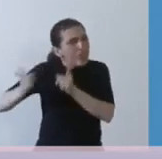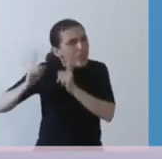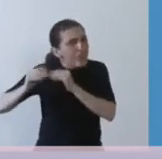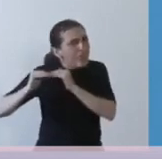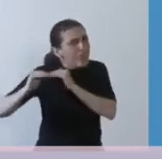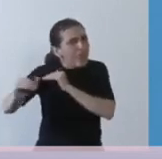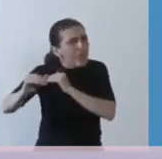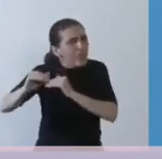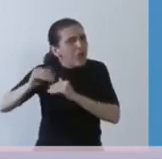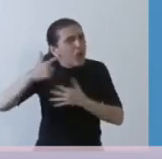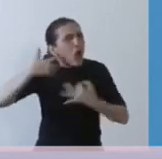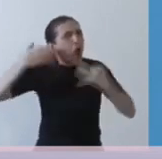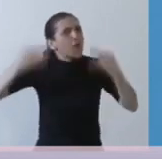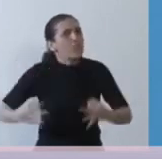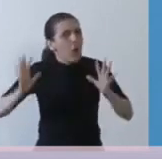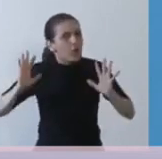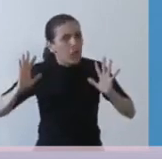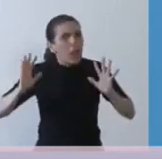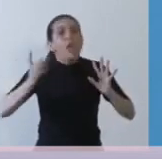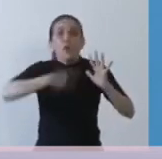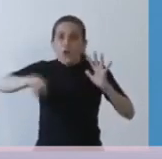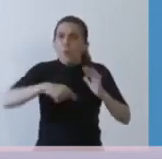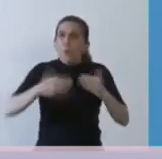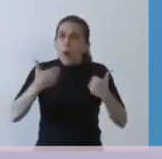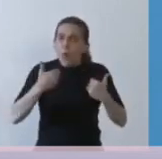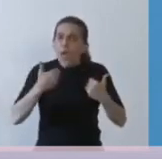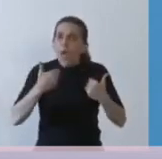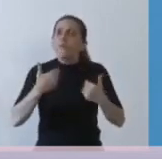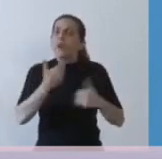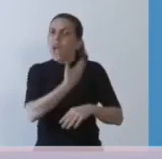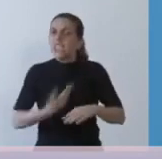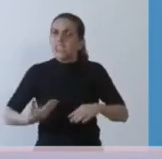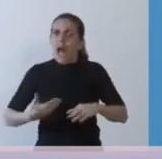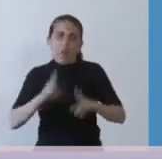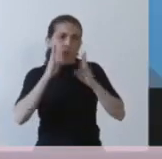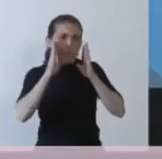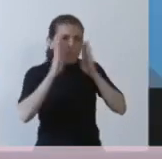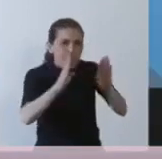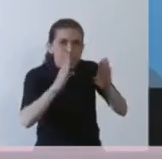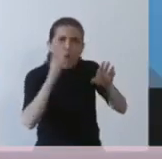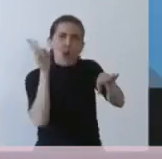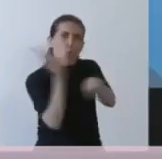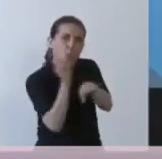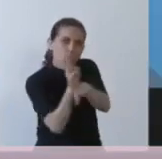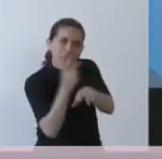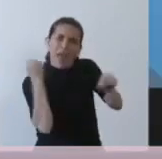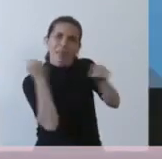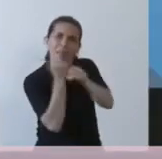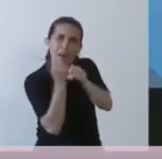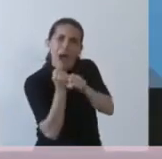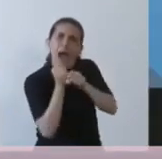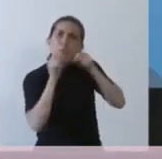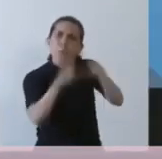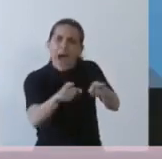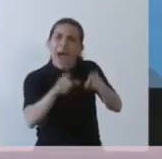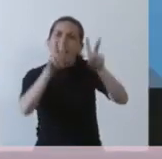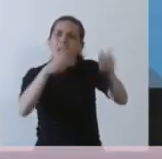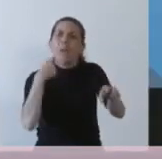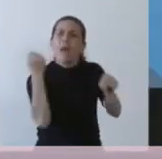Este manera y podamos tener un un estado presente un estado que está pensando y cuidando la producción y el